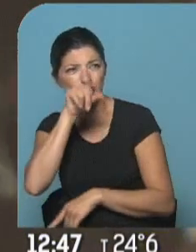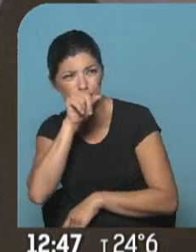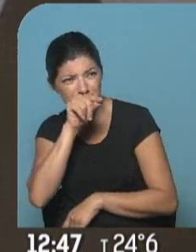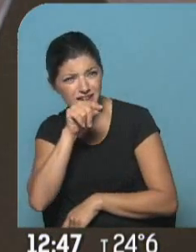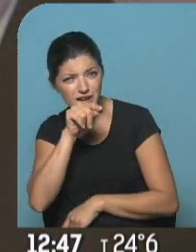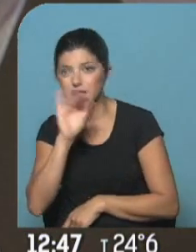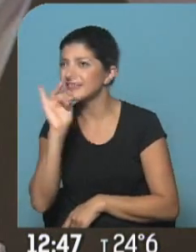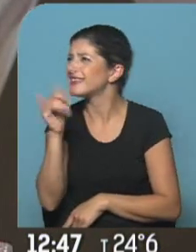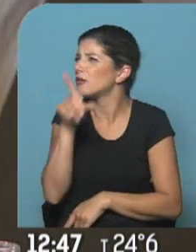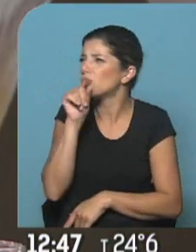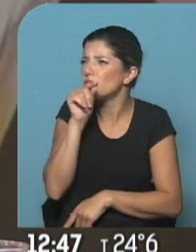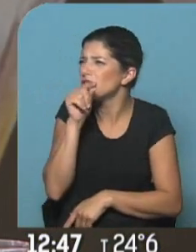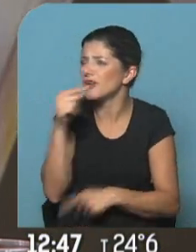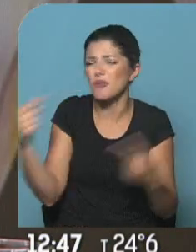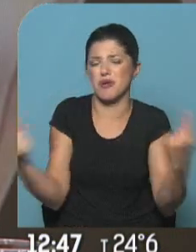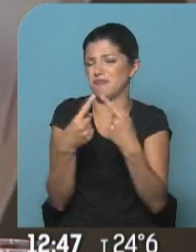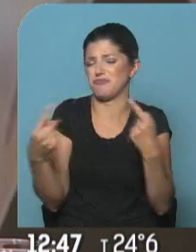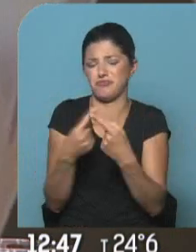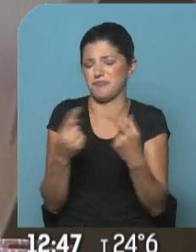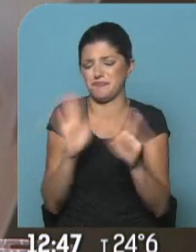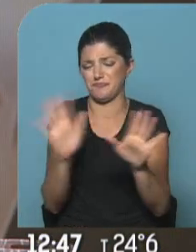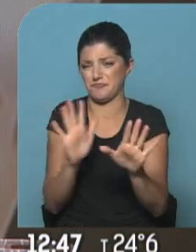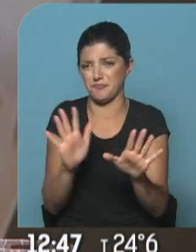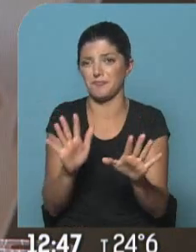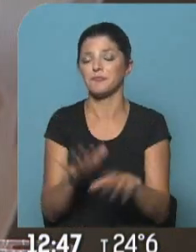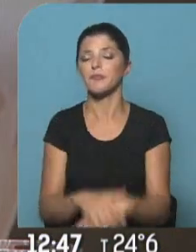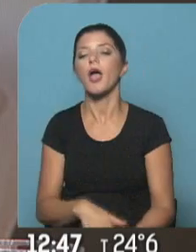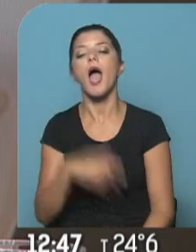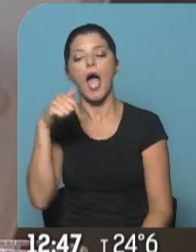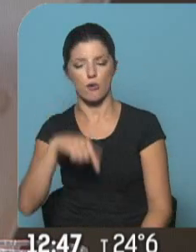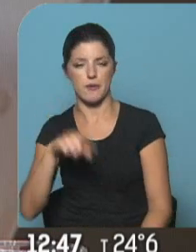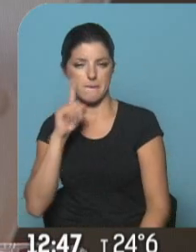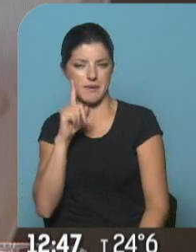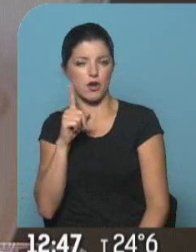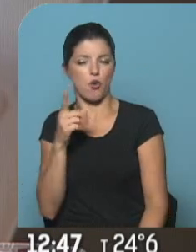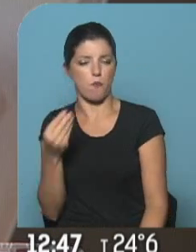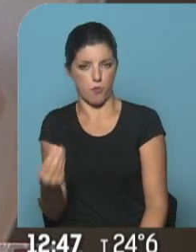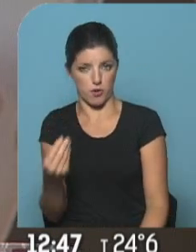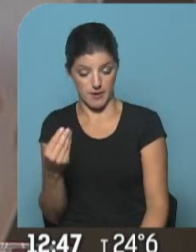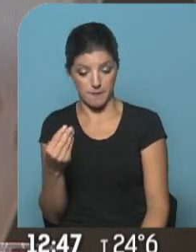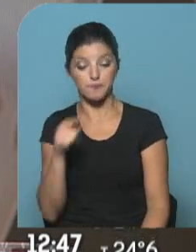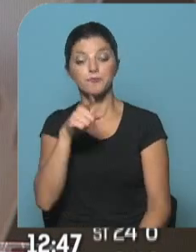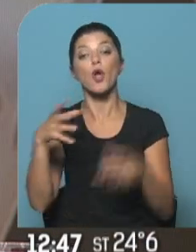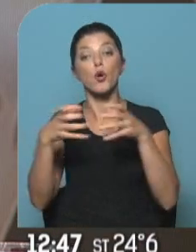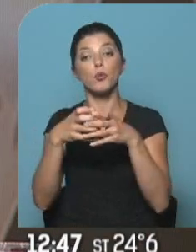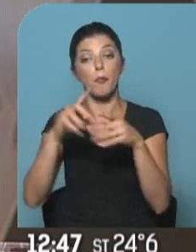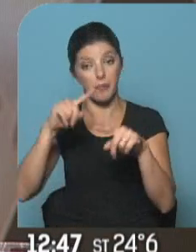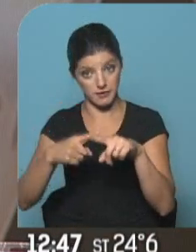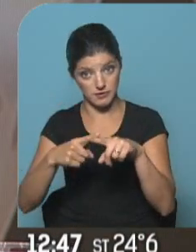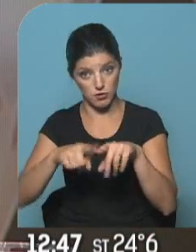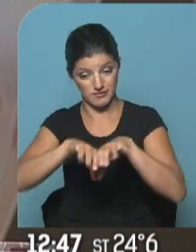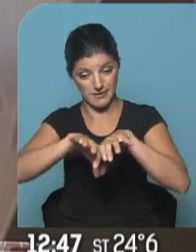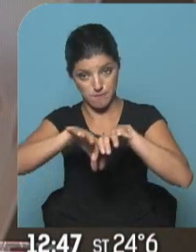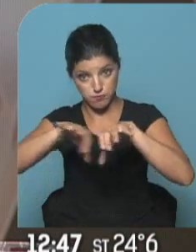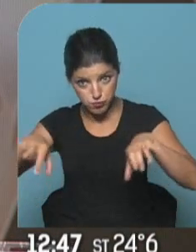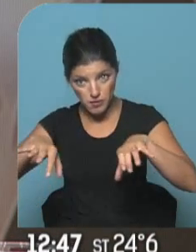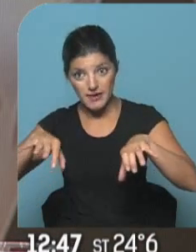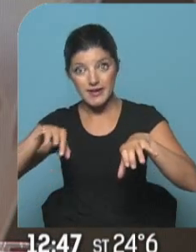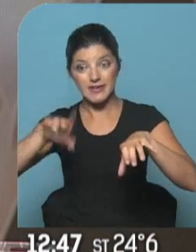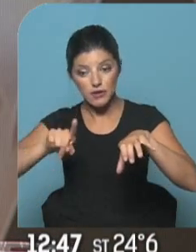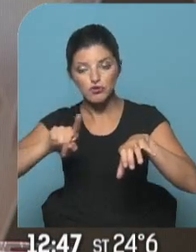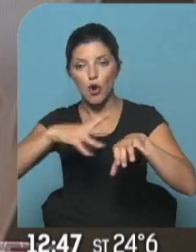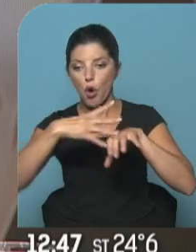sea, una cosa increíble. ¿Cuál es el peligro ahora? Que esta fractura de Alianza País se traslade a las calles. Es